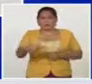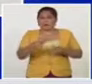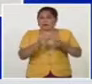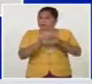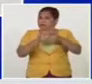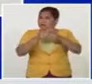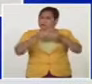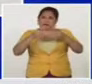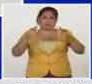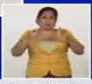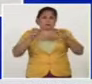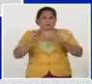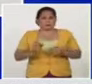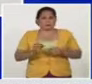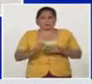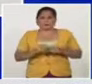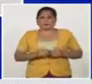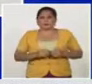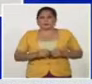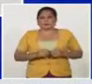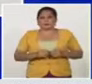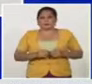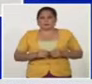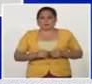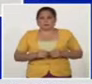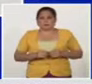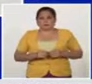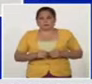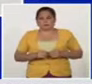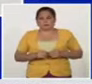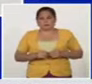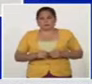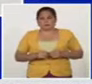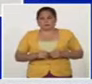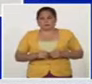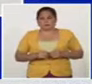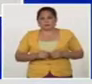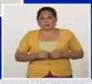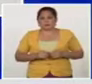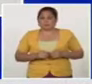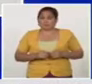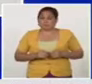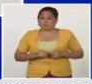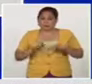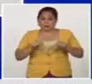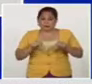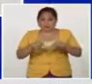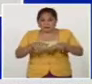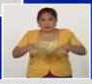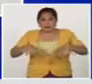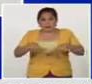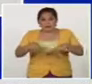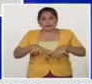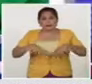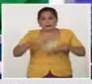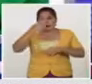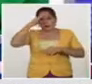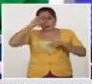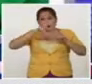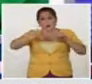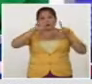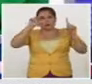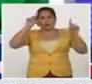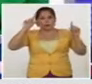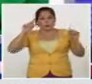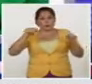todavía que el número de casos confirmados. Esta es la situación de Cuba. Te